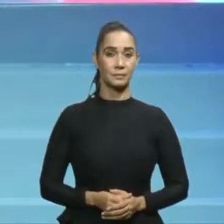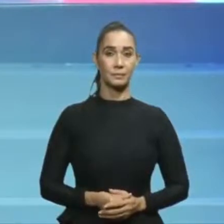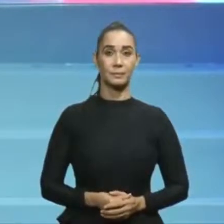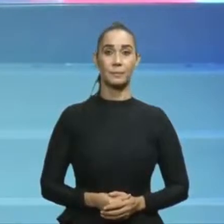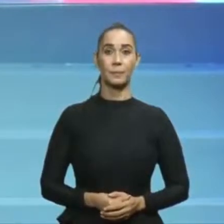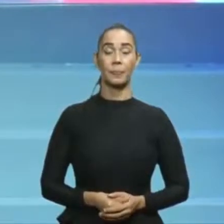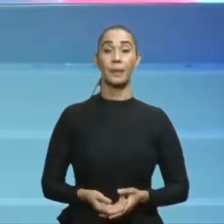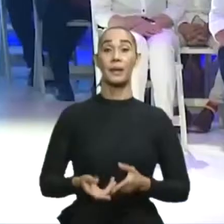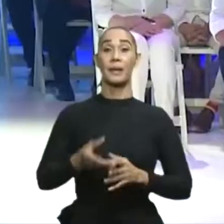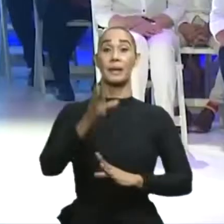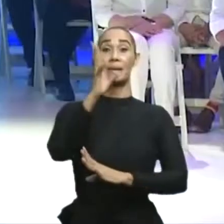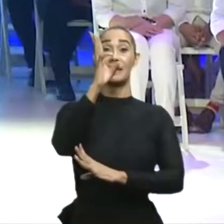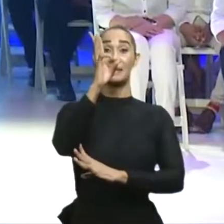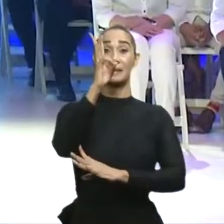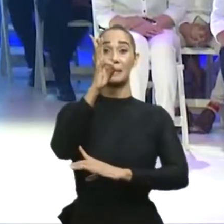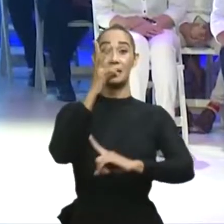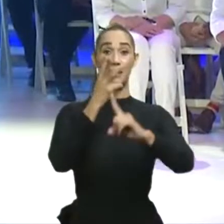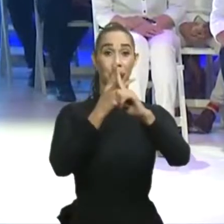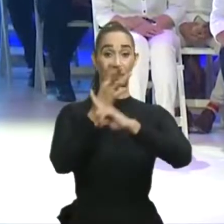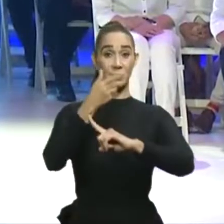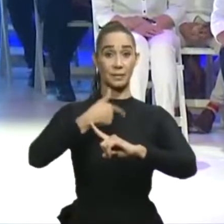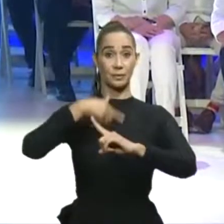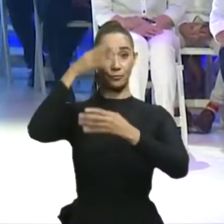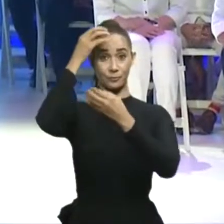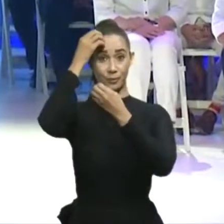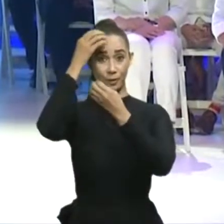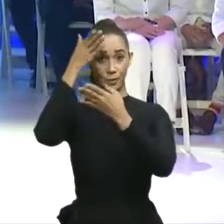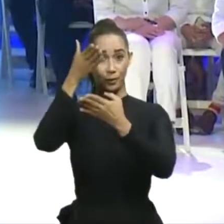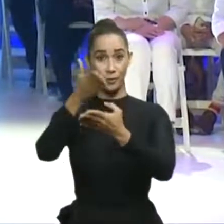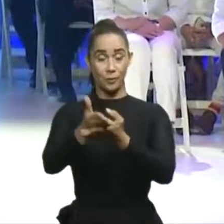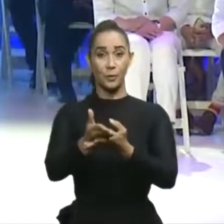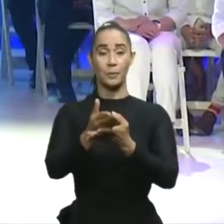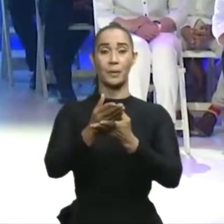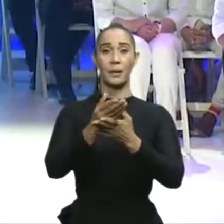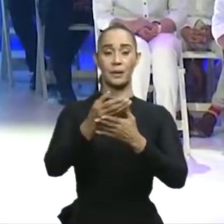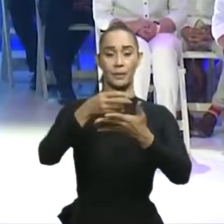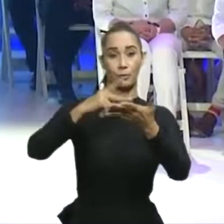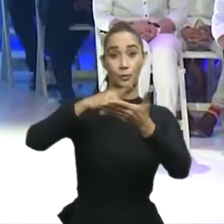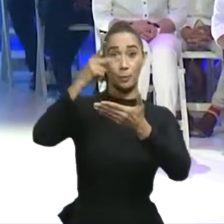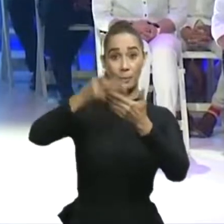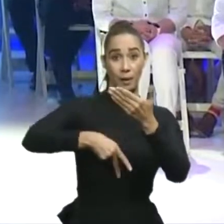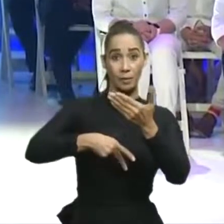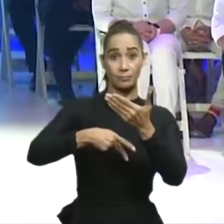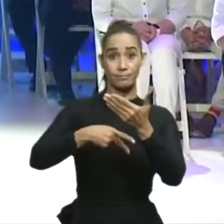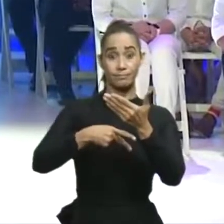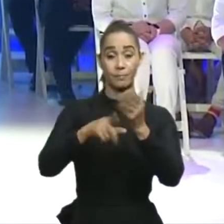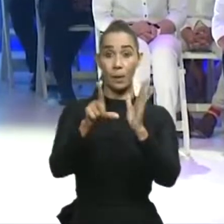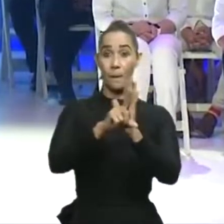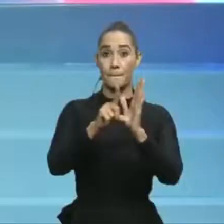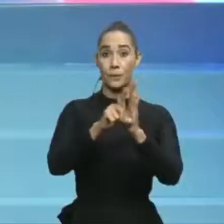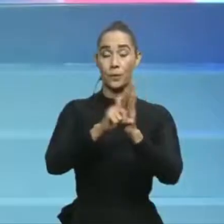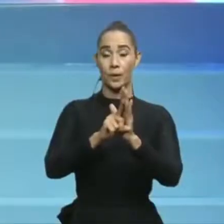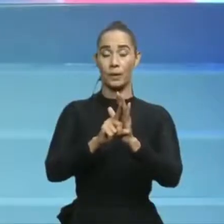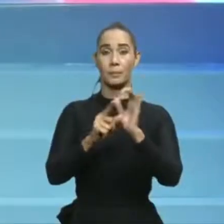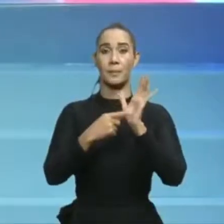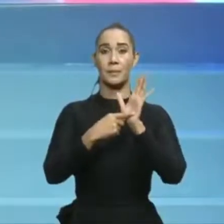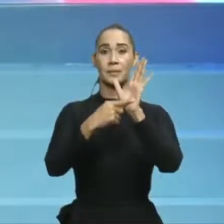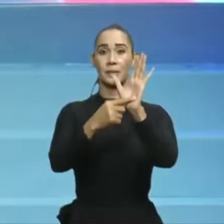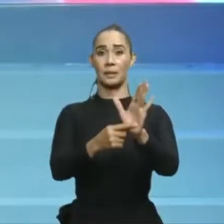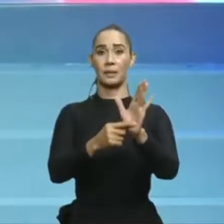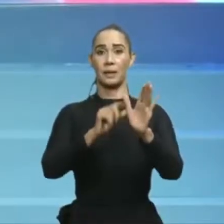no hace ni seis meses desde que informe sobre nuestras ejecutorias como corresponde por ley ante la asamblea nacional